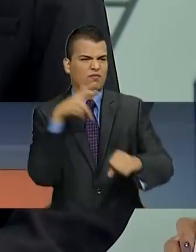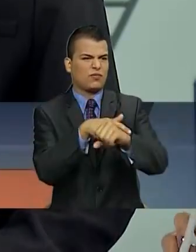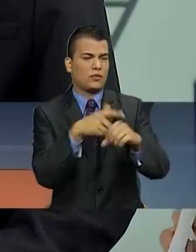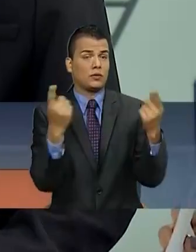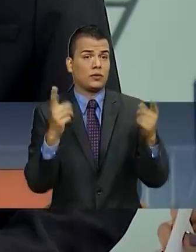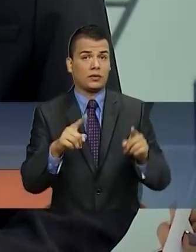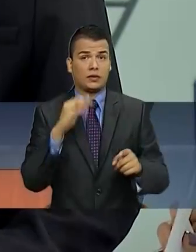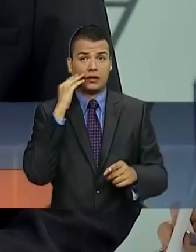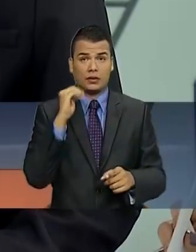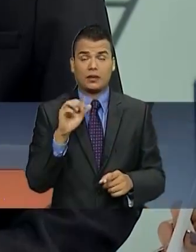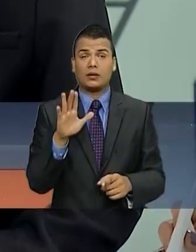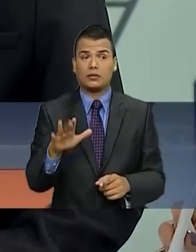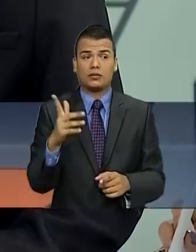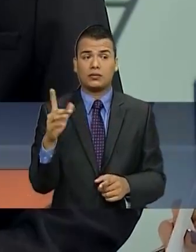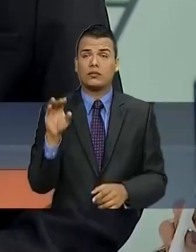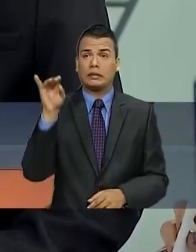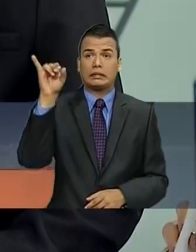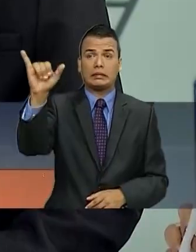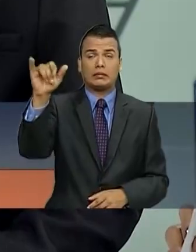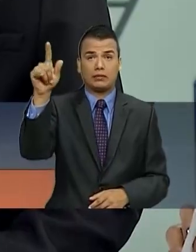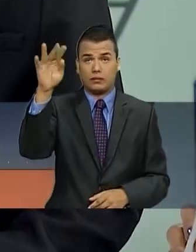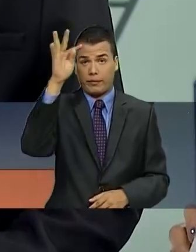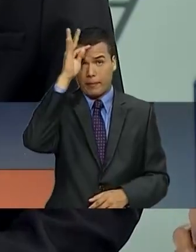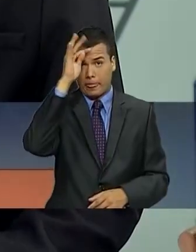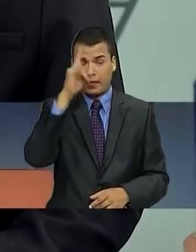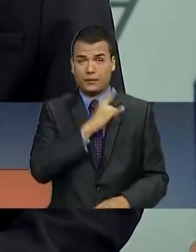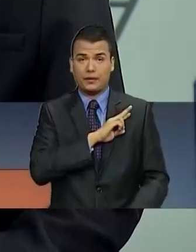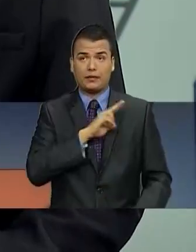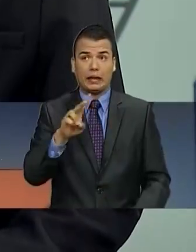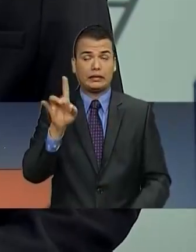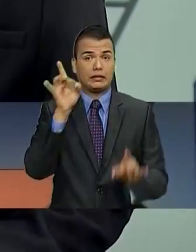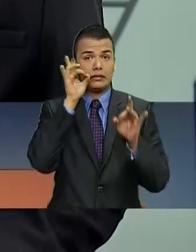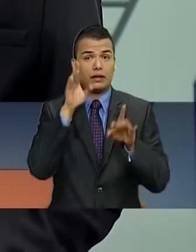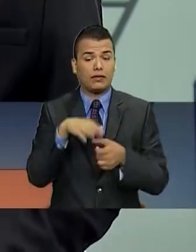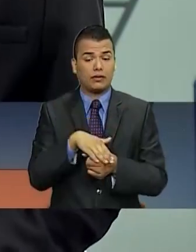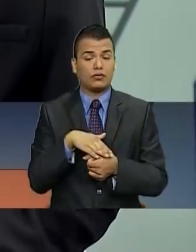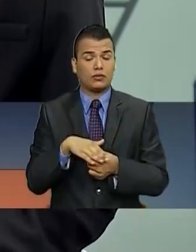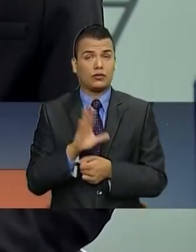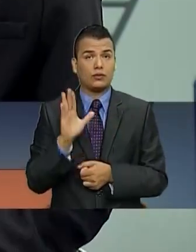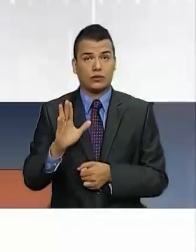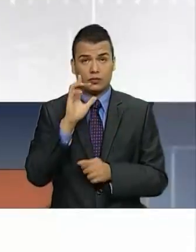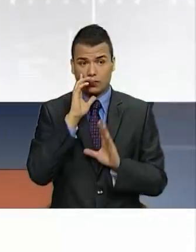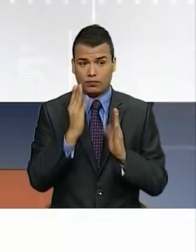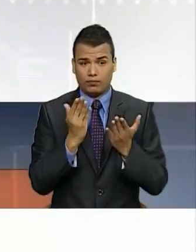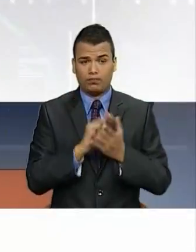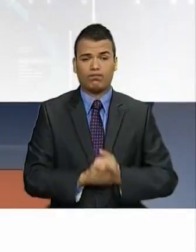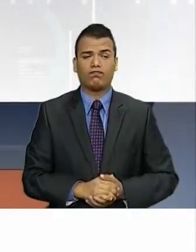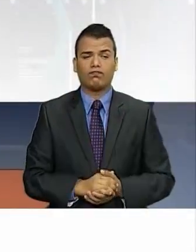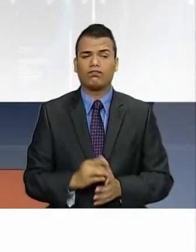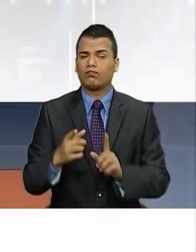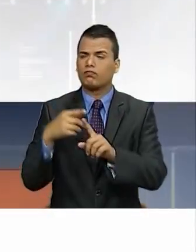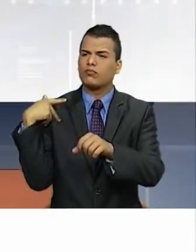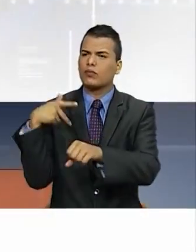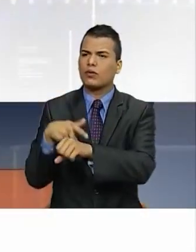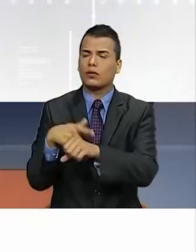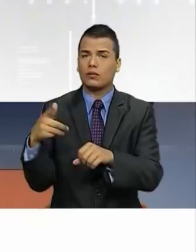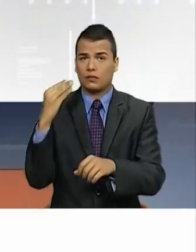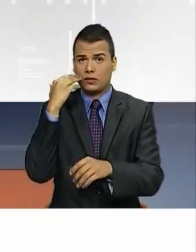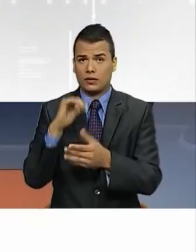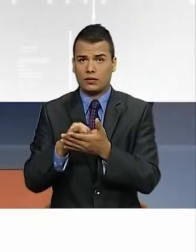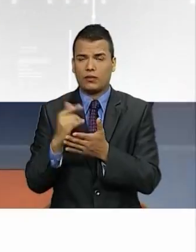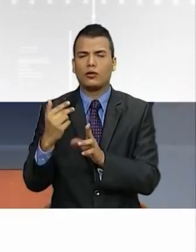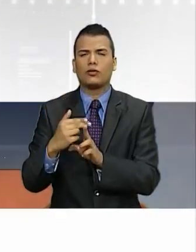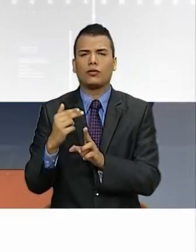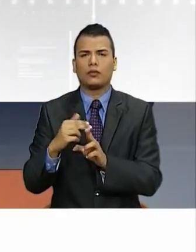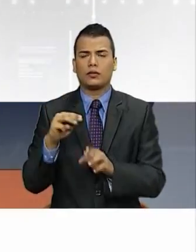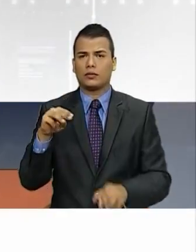estas mujeres está internada de gravedad en el hospital universitario en Cali. El primer ataque se registró en contra de esta mujer